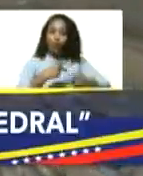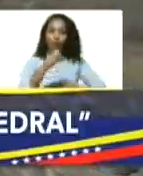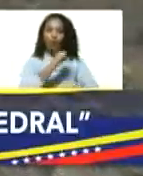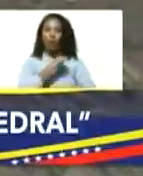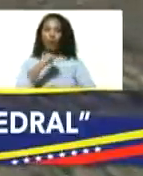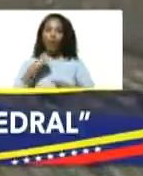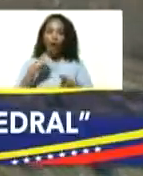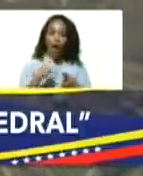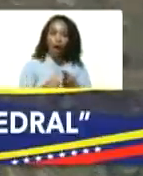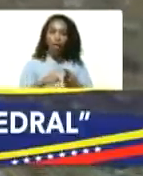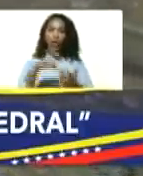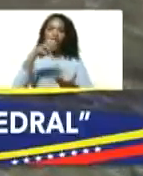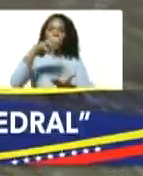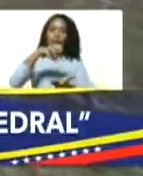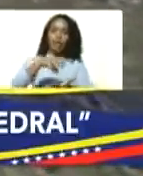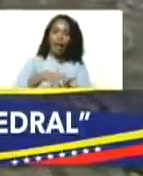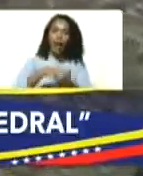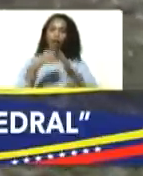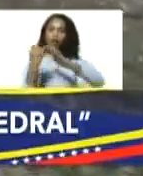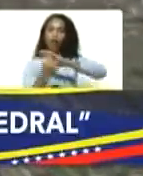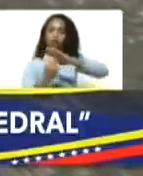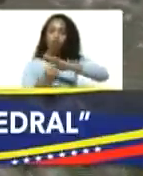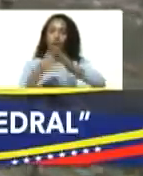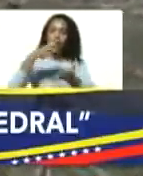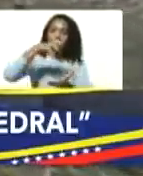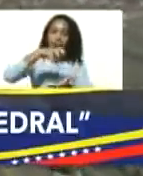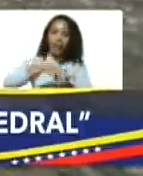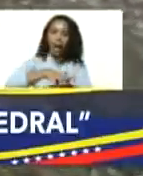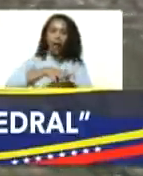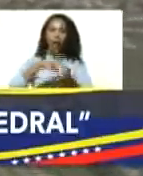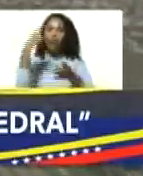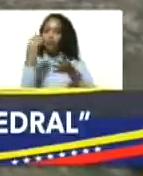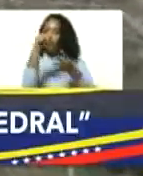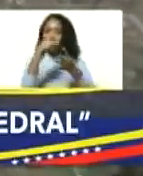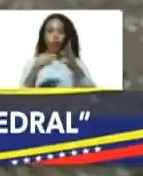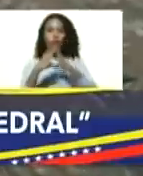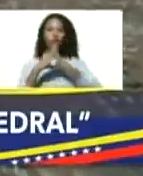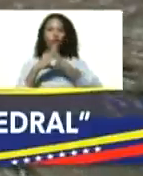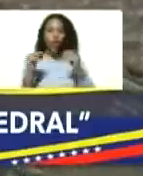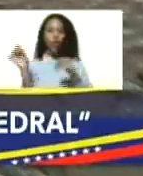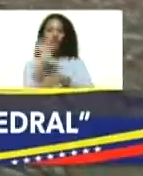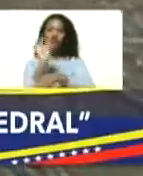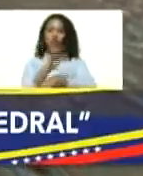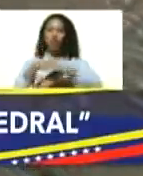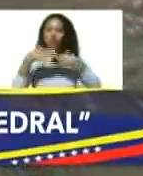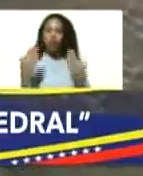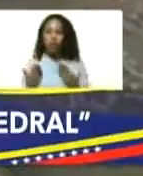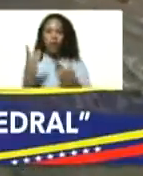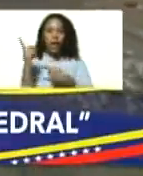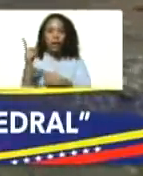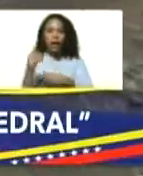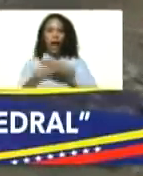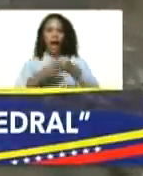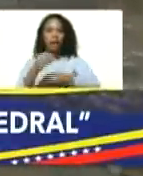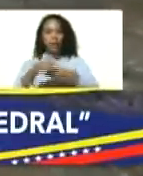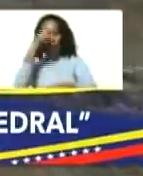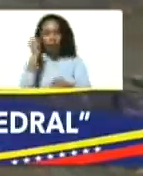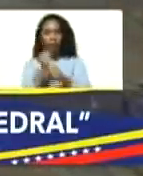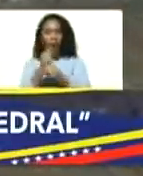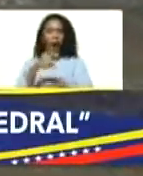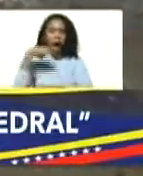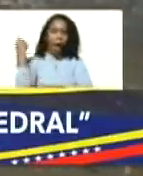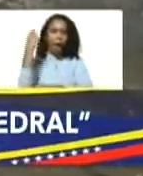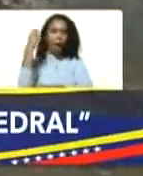el estado las instituciones del estado el insai etcétera en función precisamente de eso apoya un